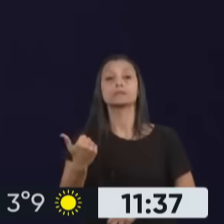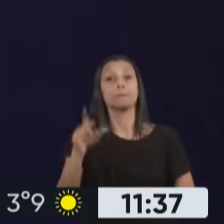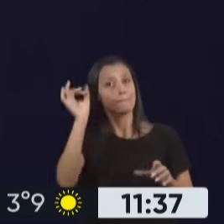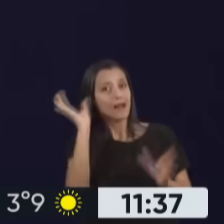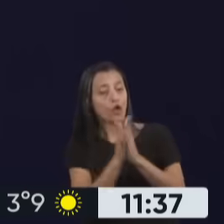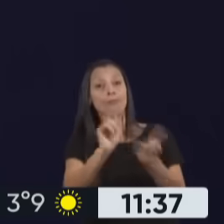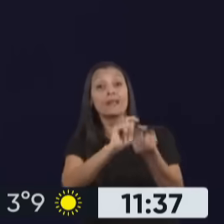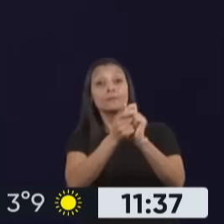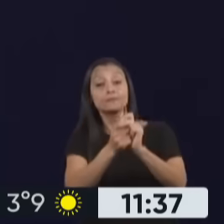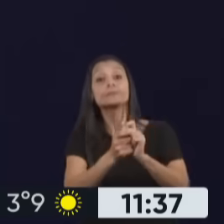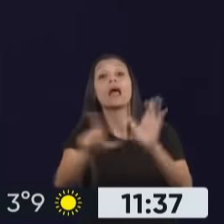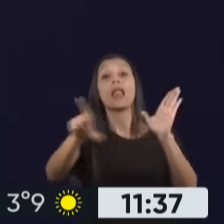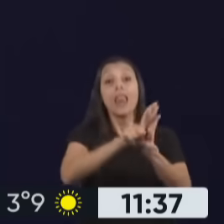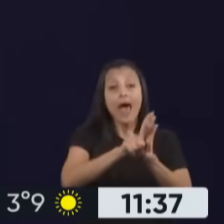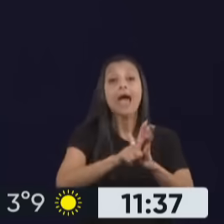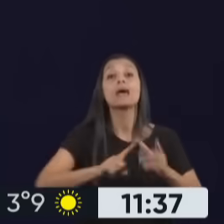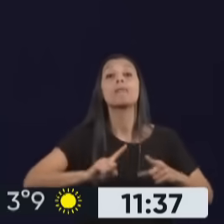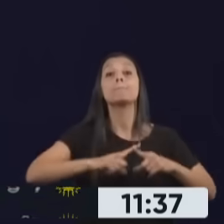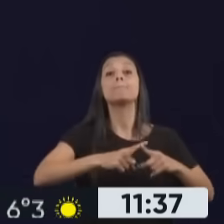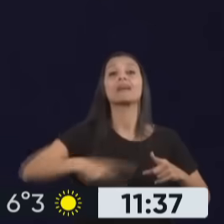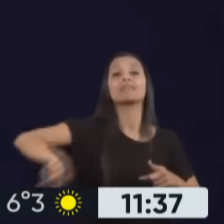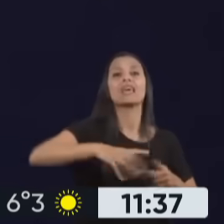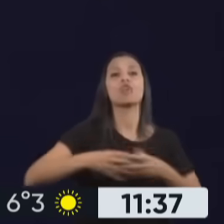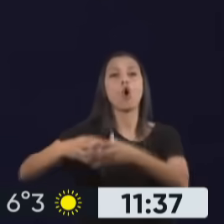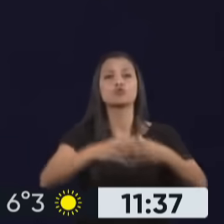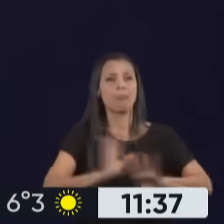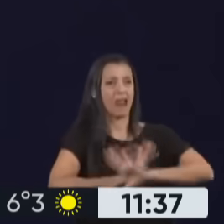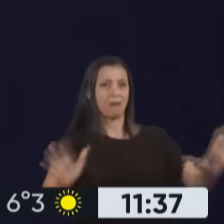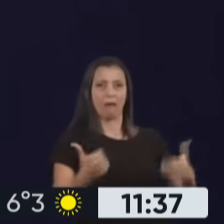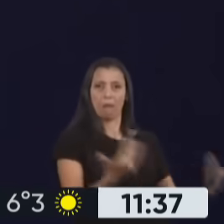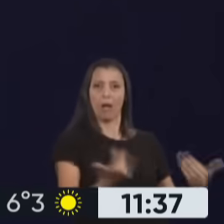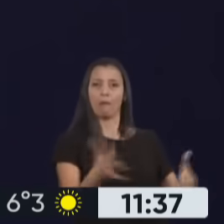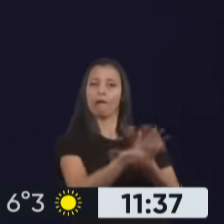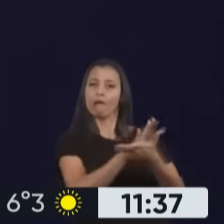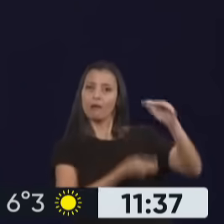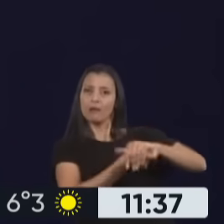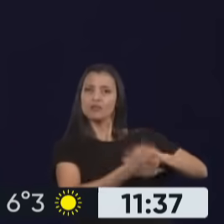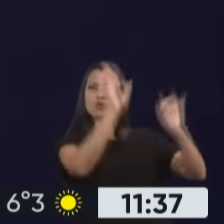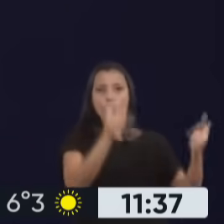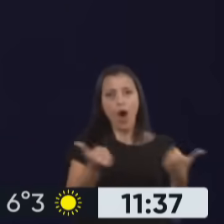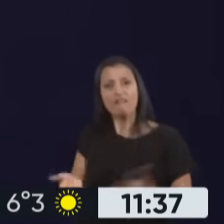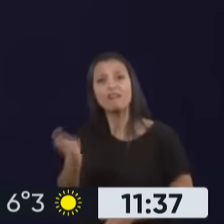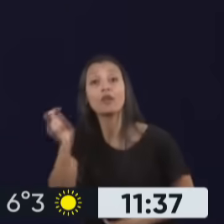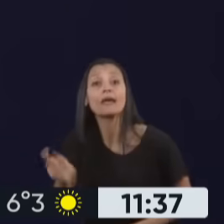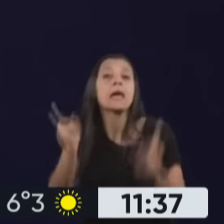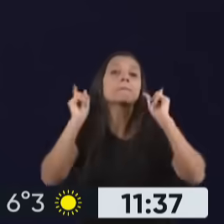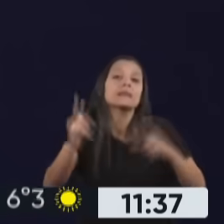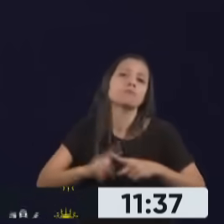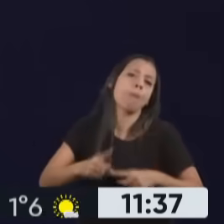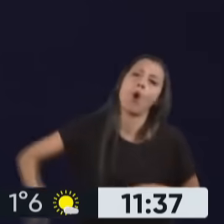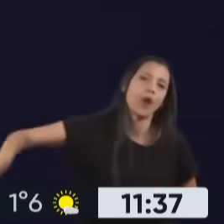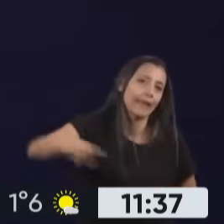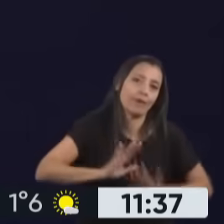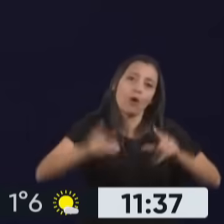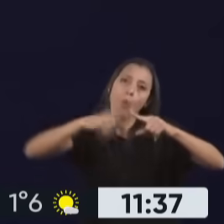la reforma en la ley orgánica de los partidos políticos para reformar un sistema corrompido y que solo beneficia a la propia política.